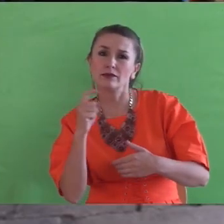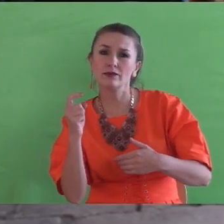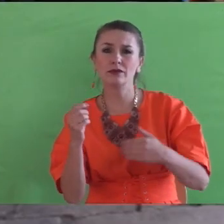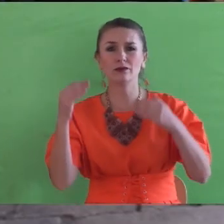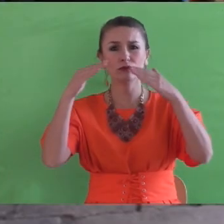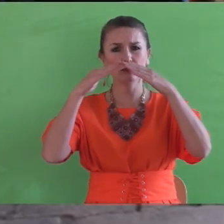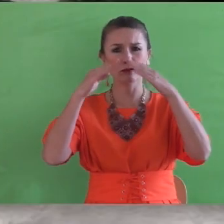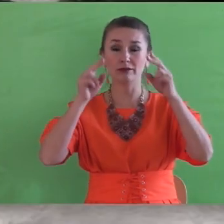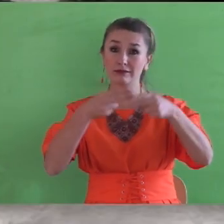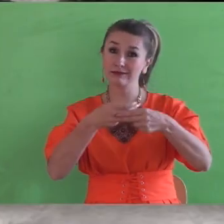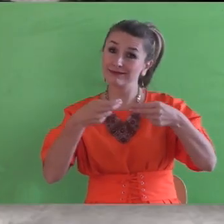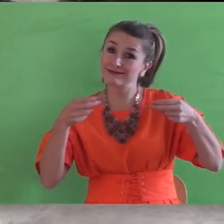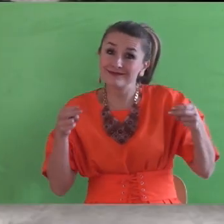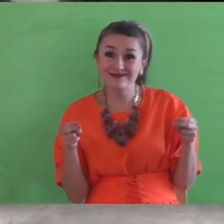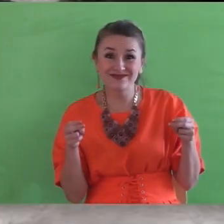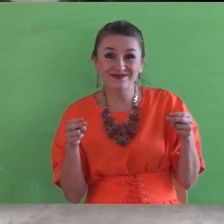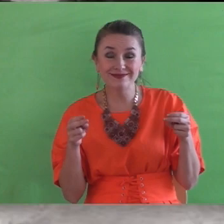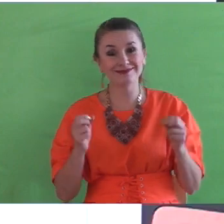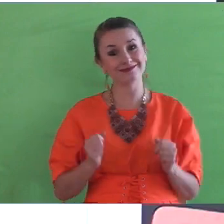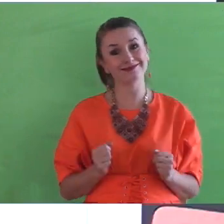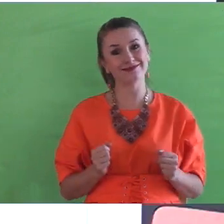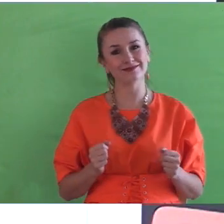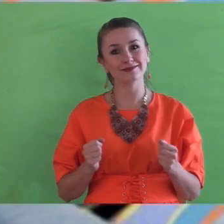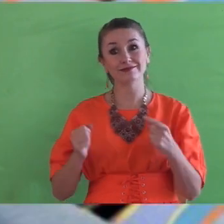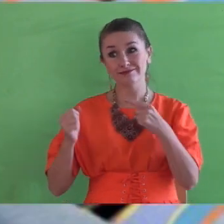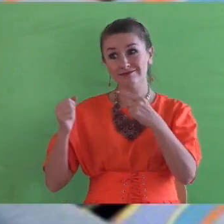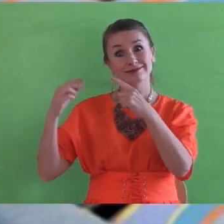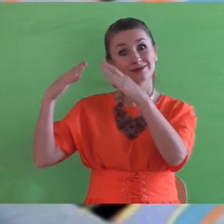Todos merecen un hogar decente,